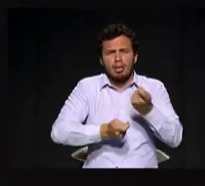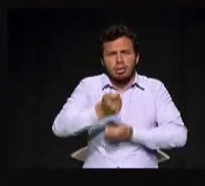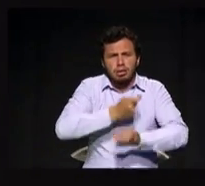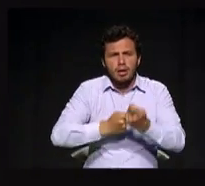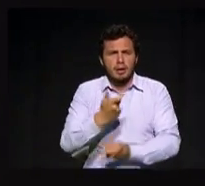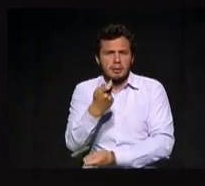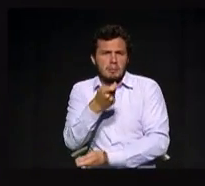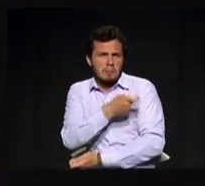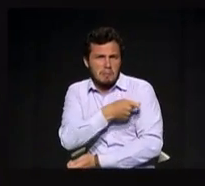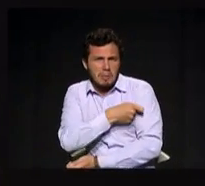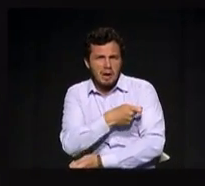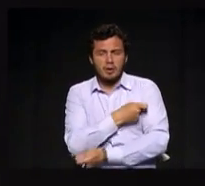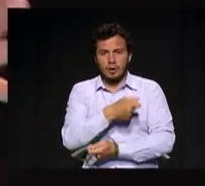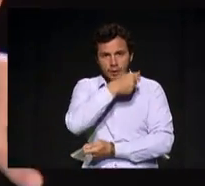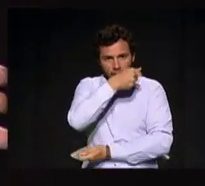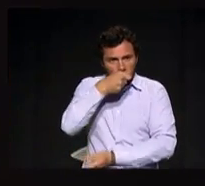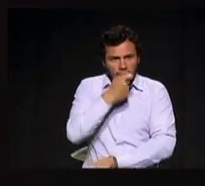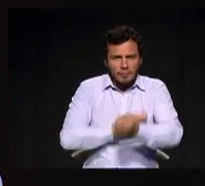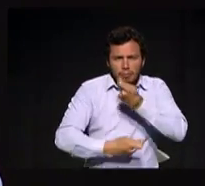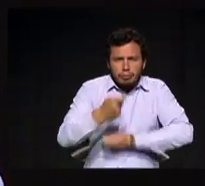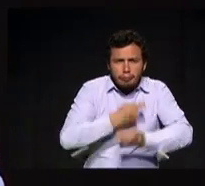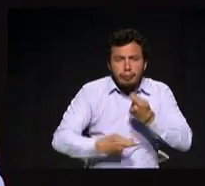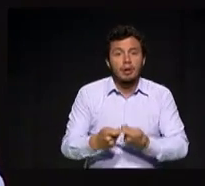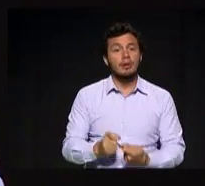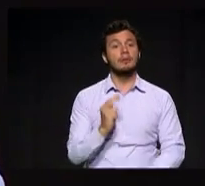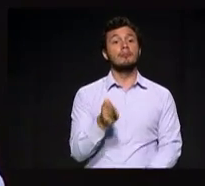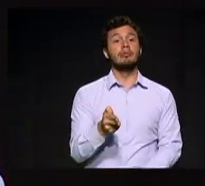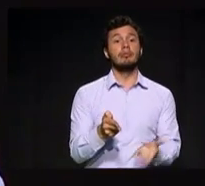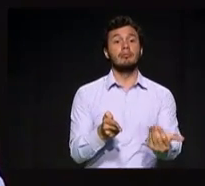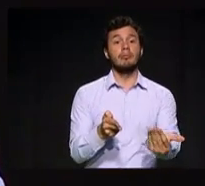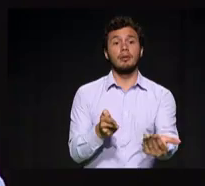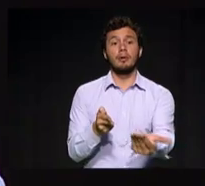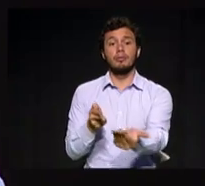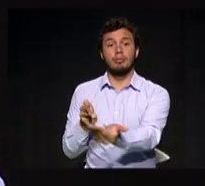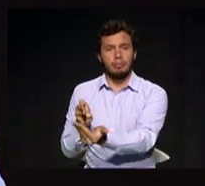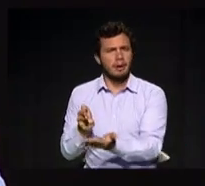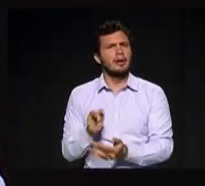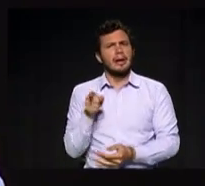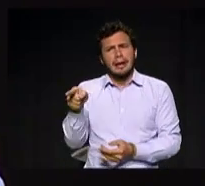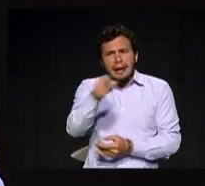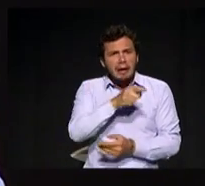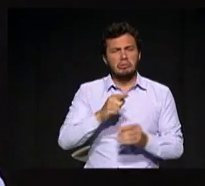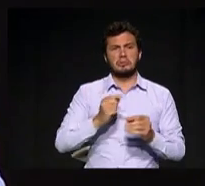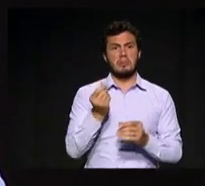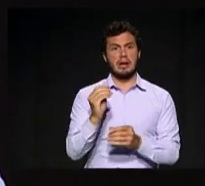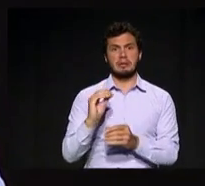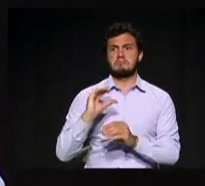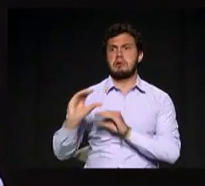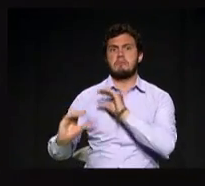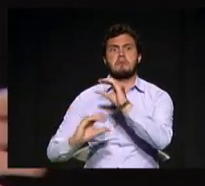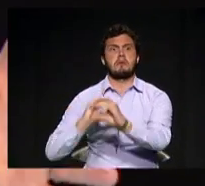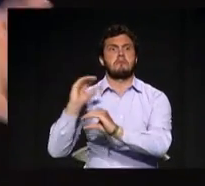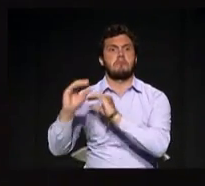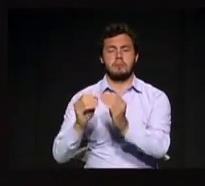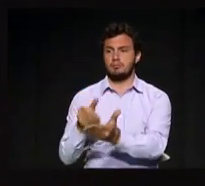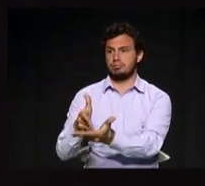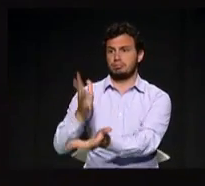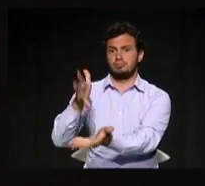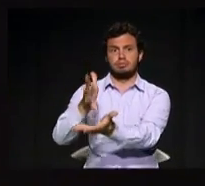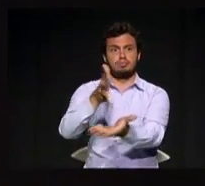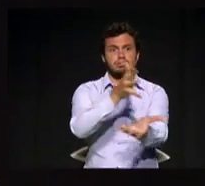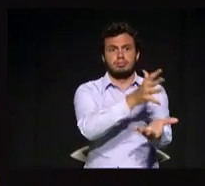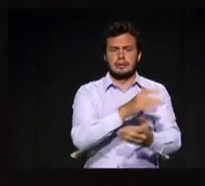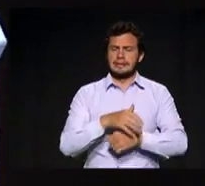microtráfico de todas de todo el que del gota a gota en muchas rentas ilegales que ellos reciben además disuadir disuadirla el